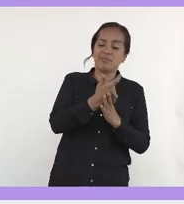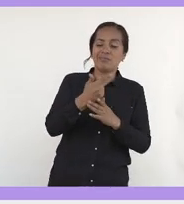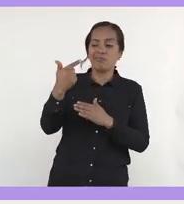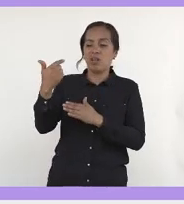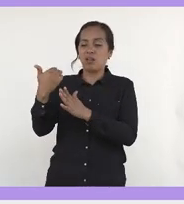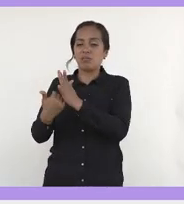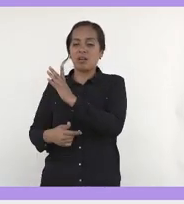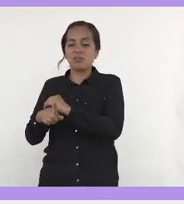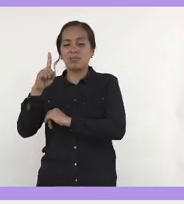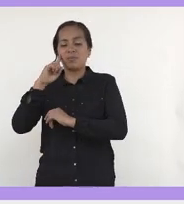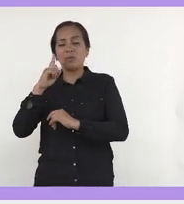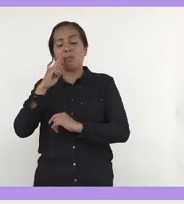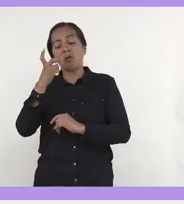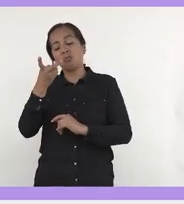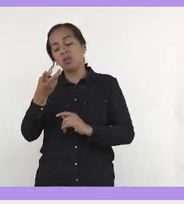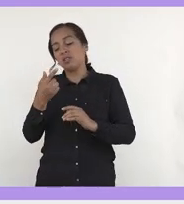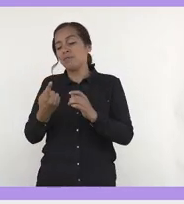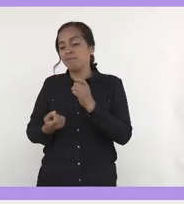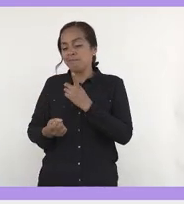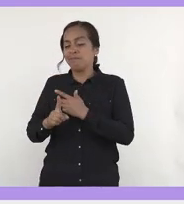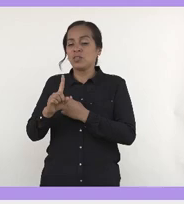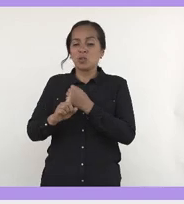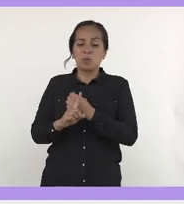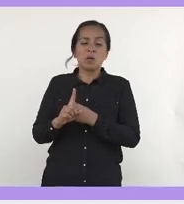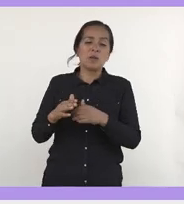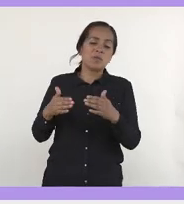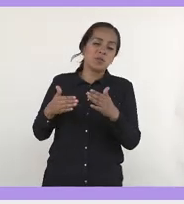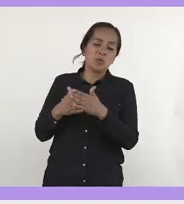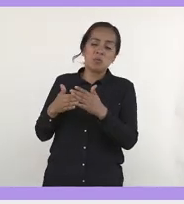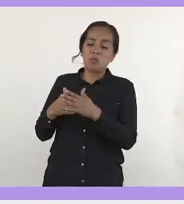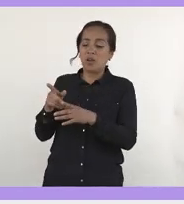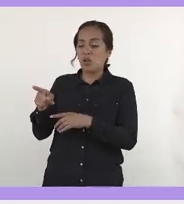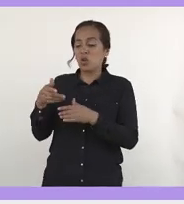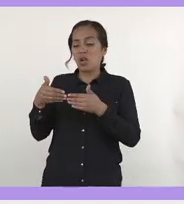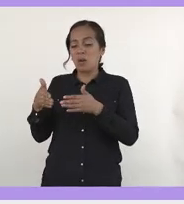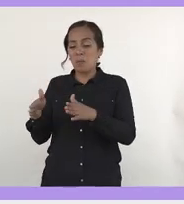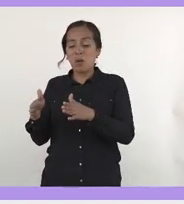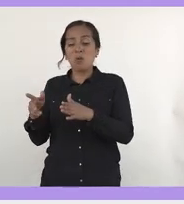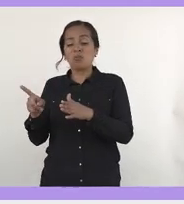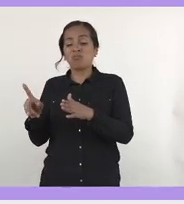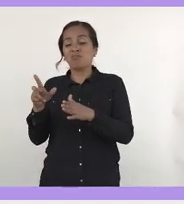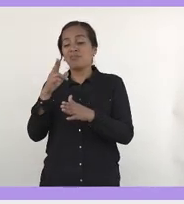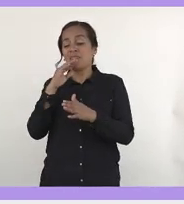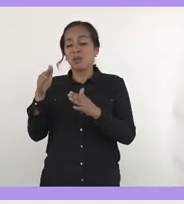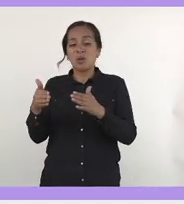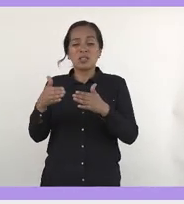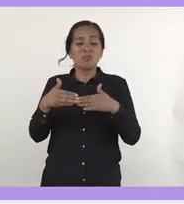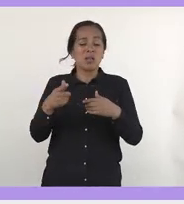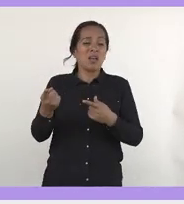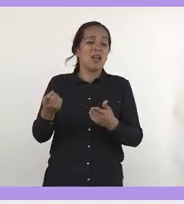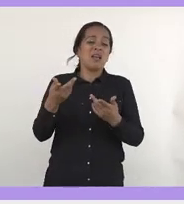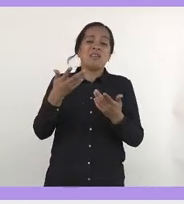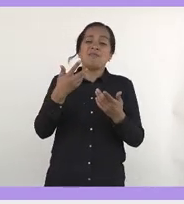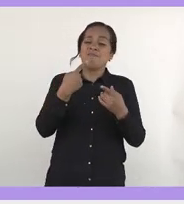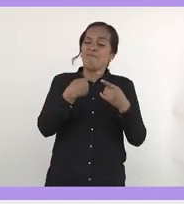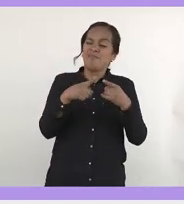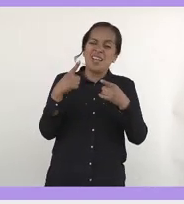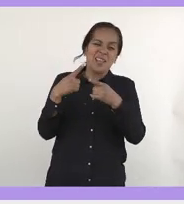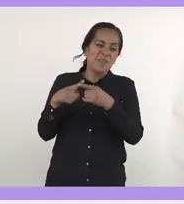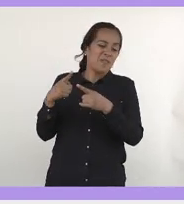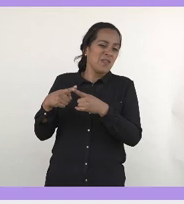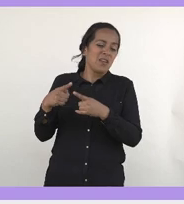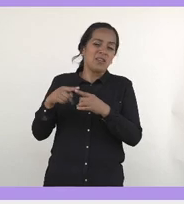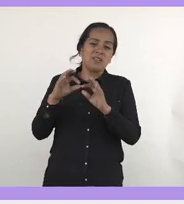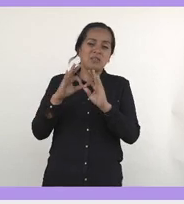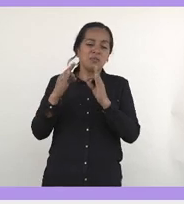en los que nos vamos enfrentando vas abriendo tu puerta se te cierra una y abres la ventana y así no Así es